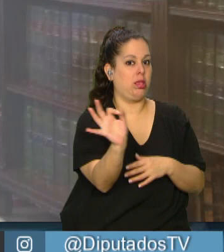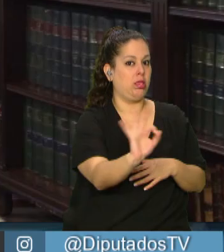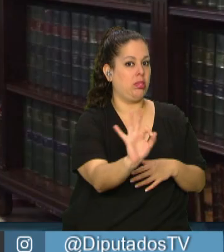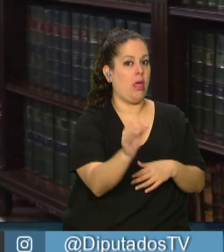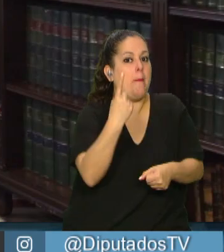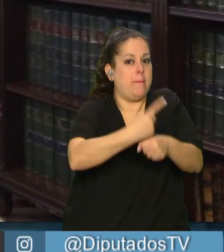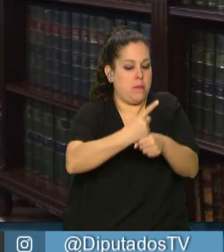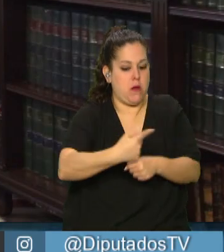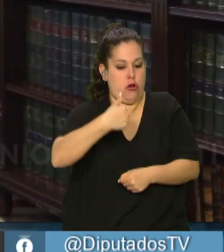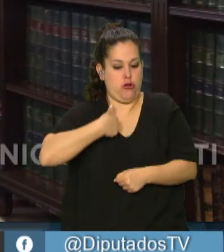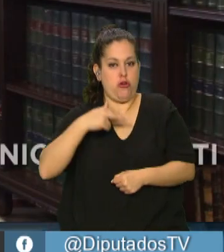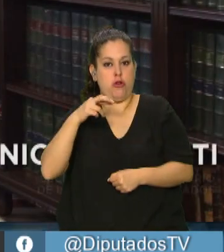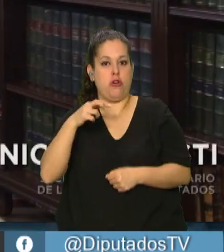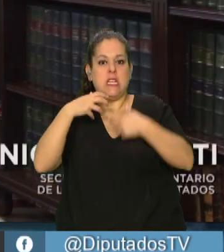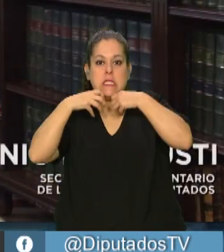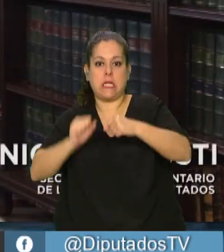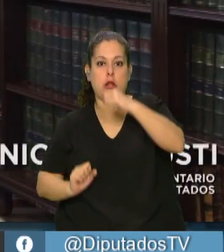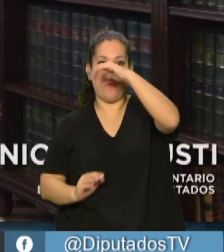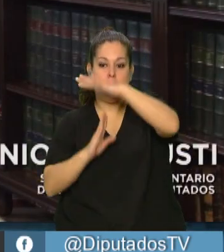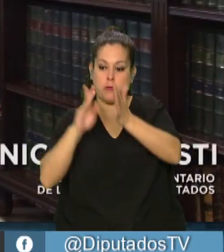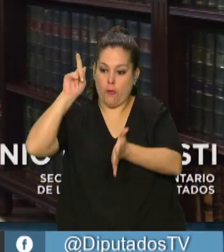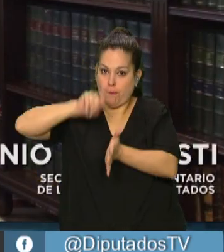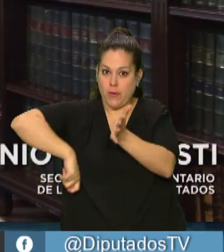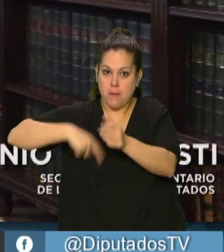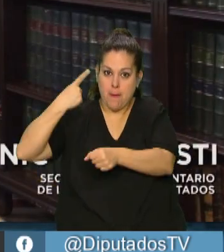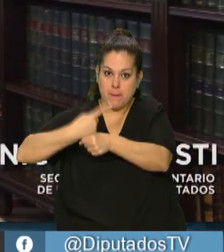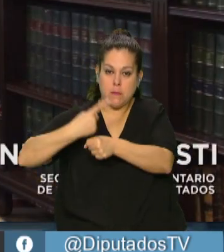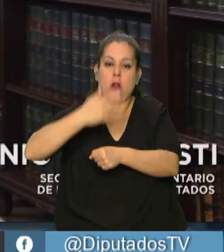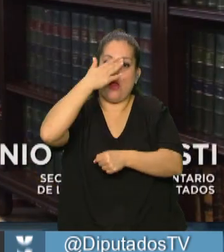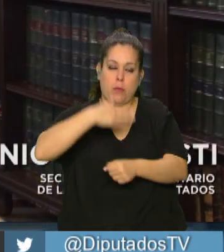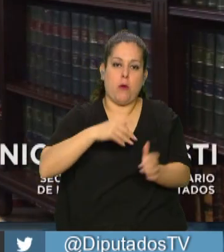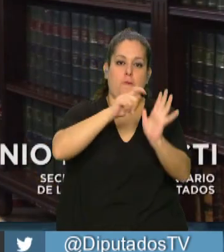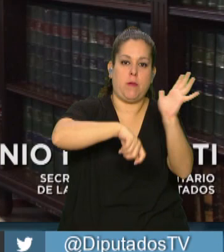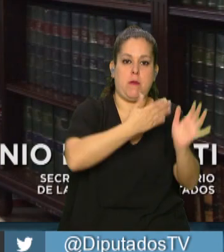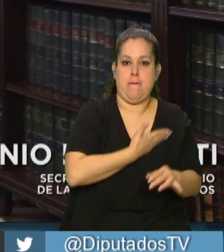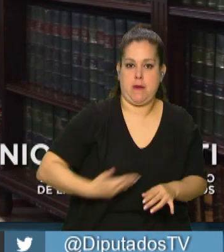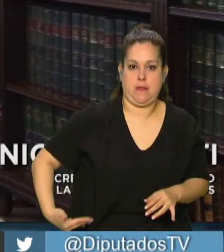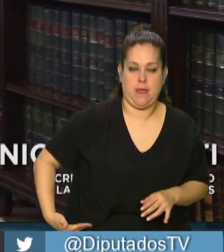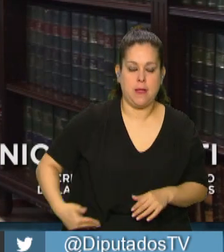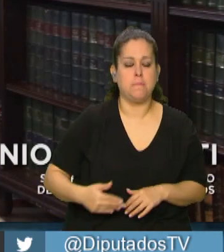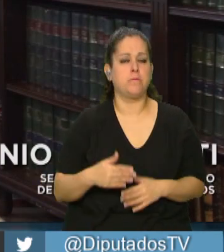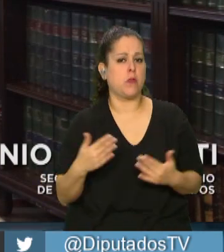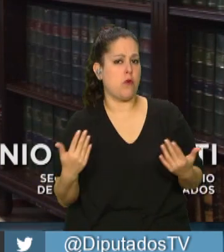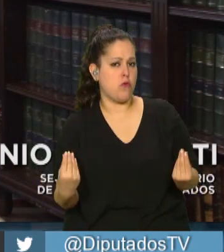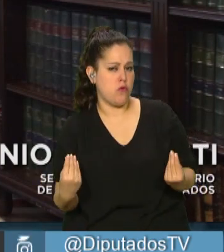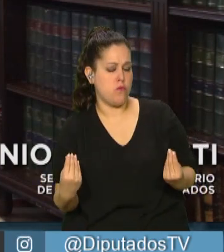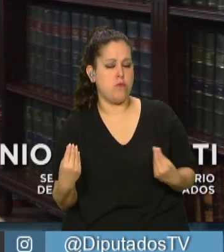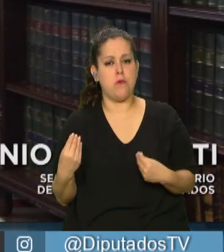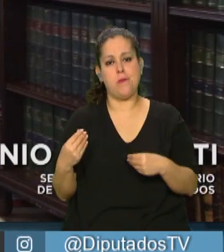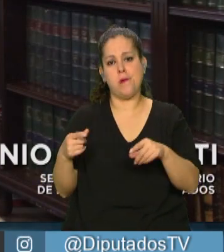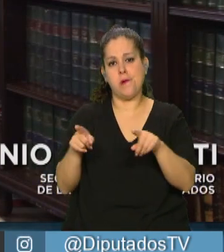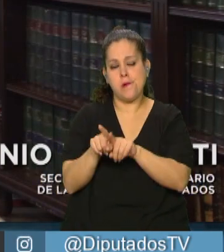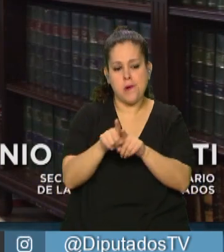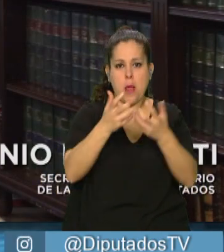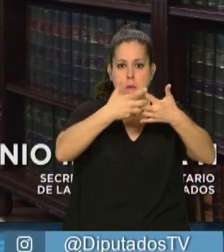secretario parlamentario. ¿Cómo sería entonces? Los diputados, por ejemplo, debaten en el recinto un proyecto que ya fue pasado por las